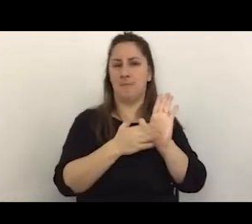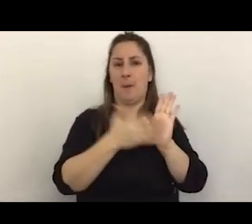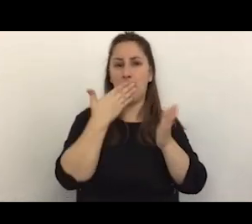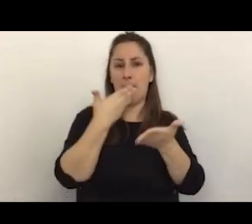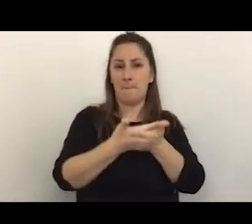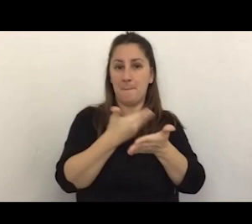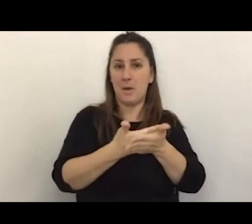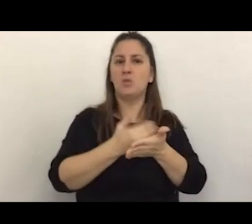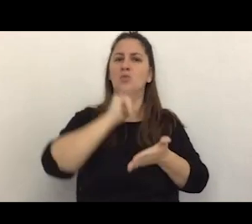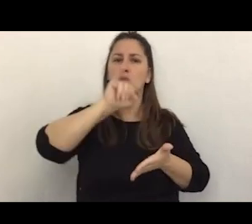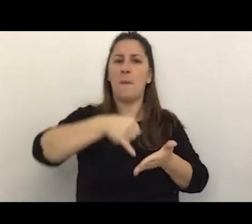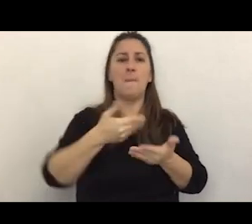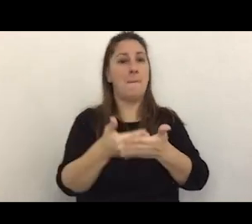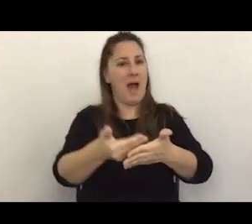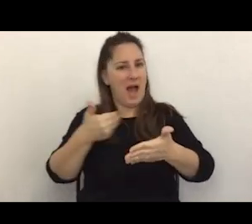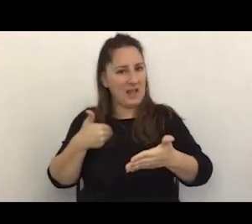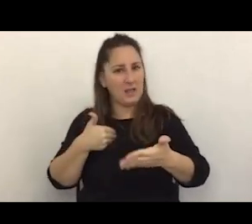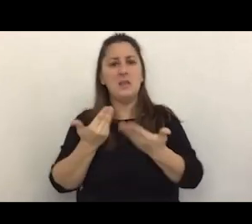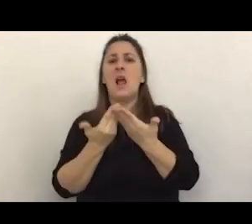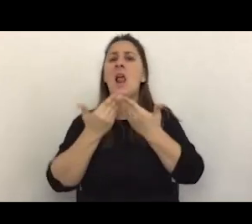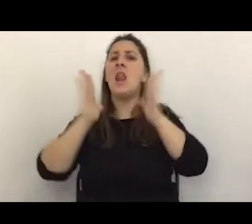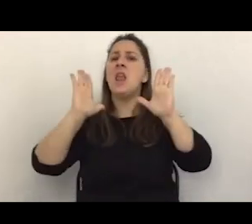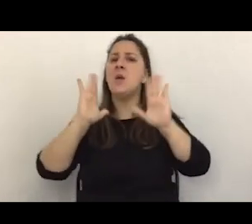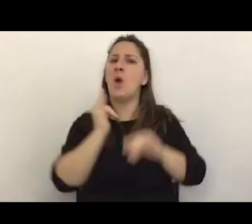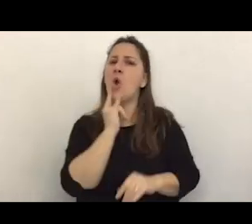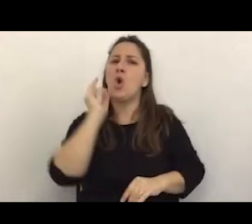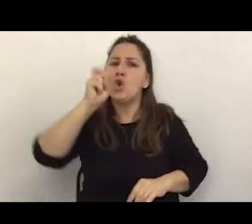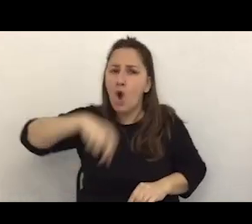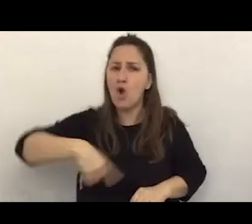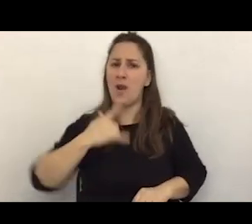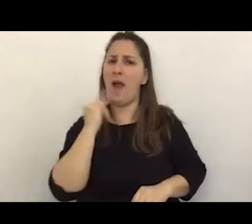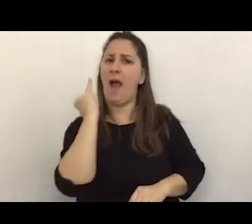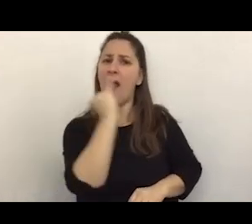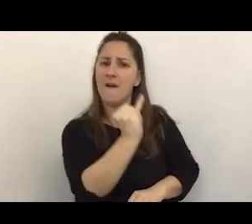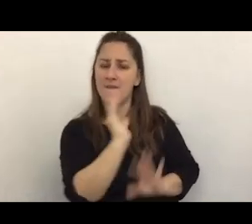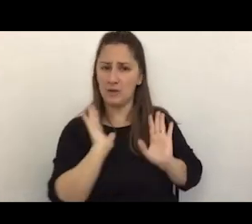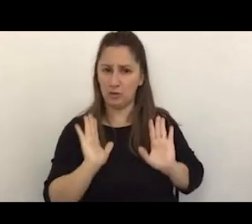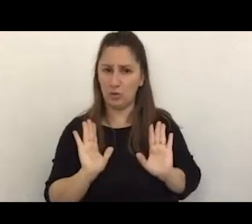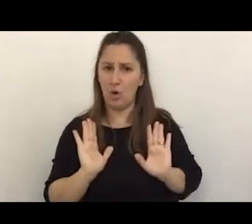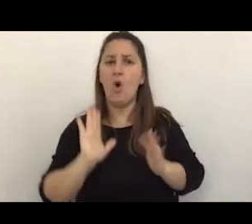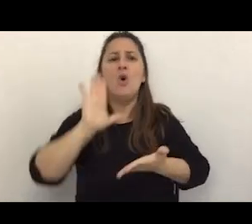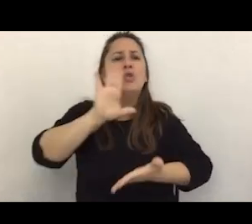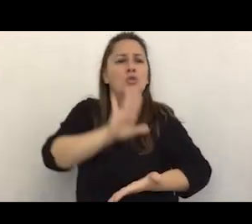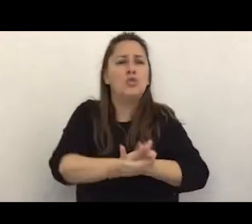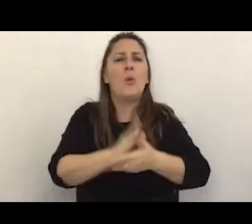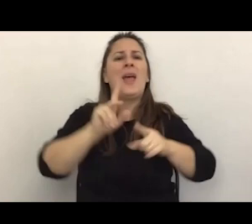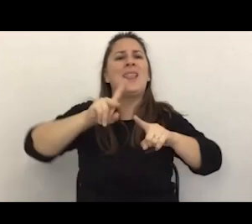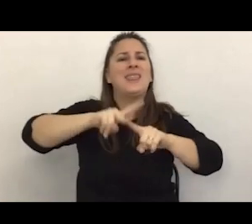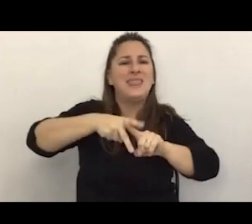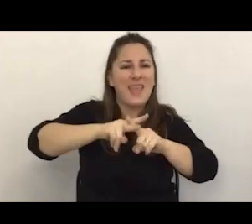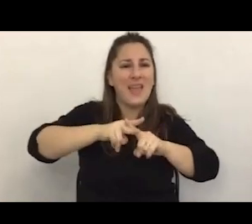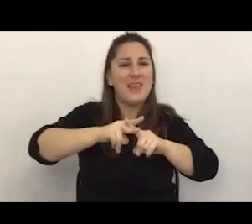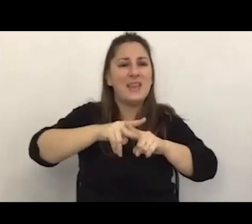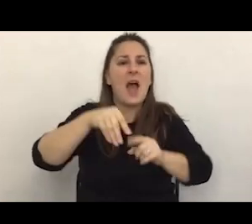previo, libre e informado sobre la técnica que habrá de